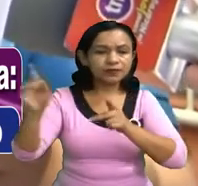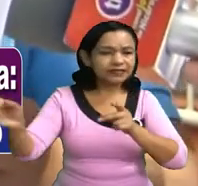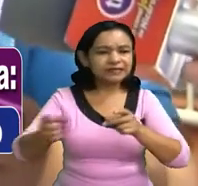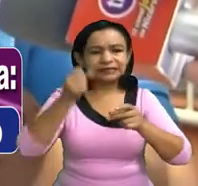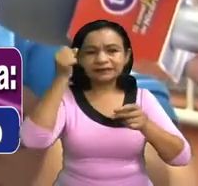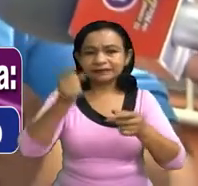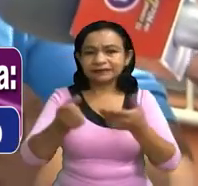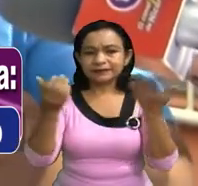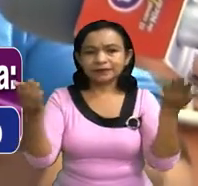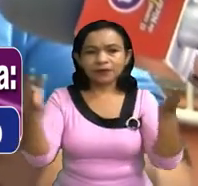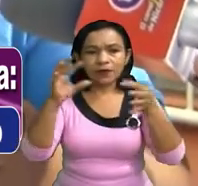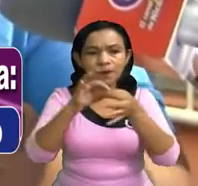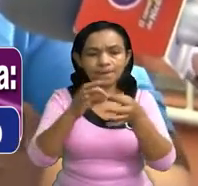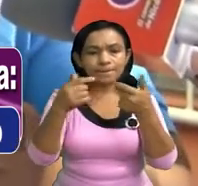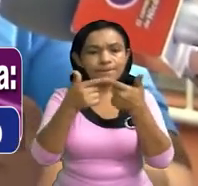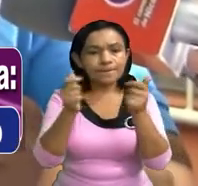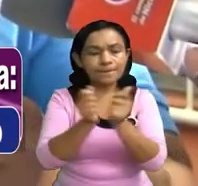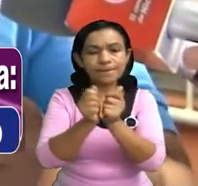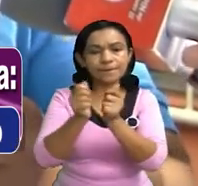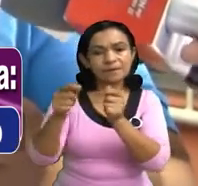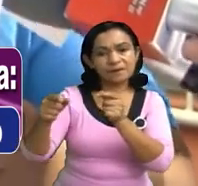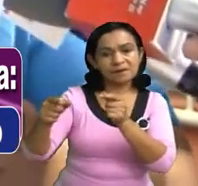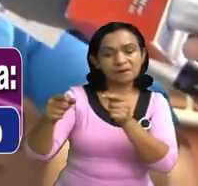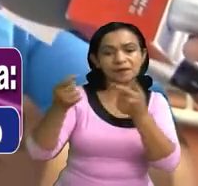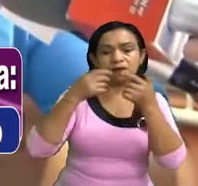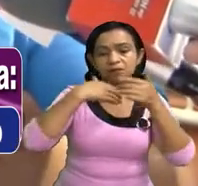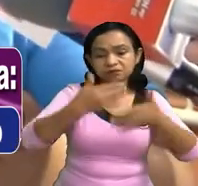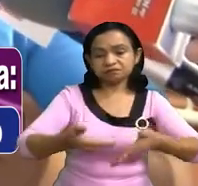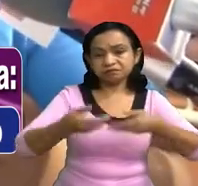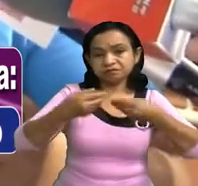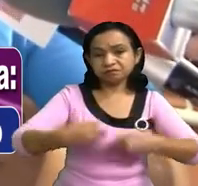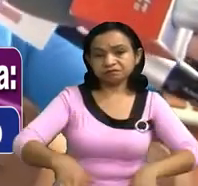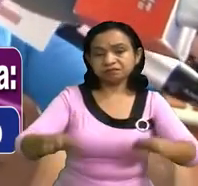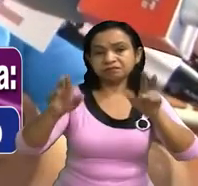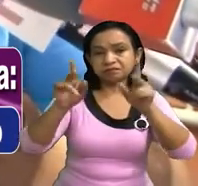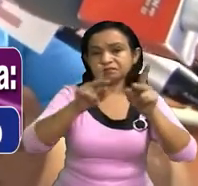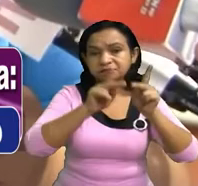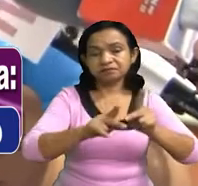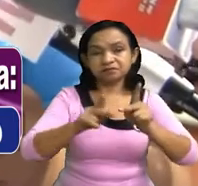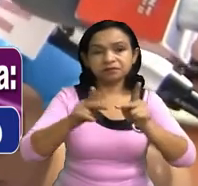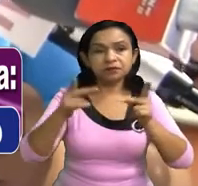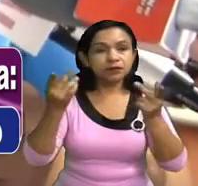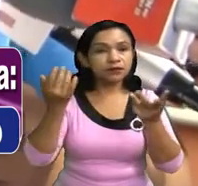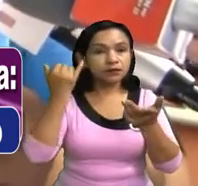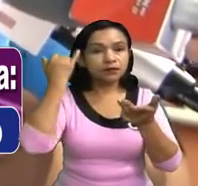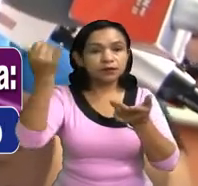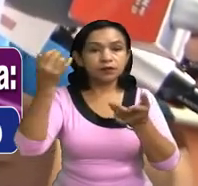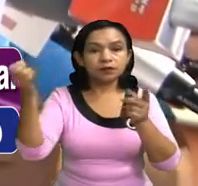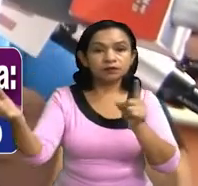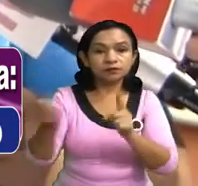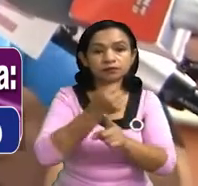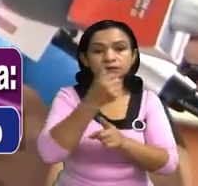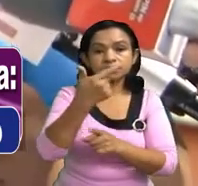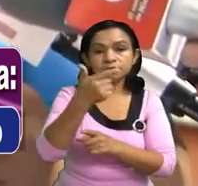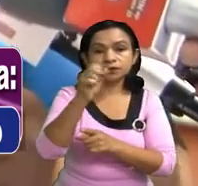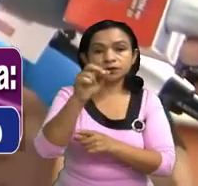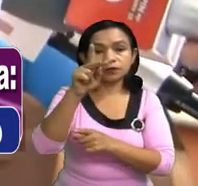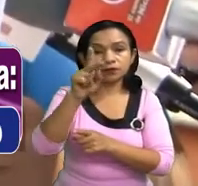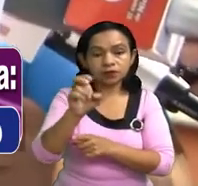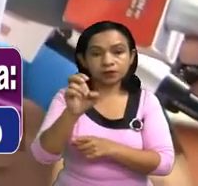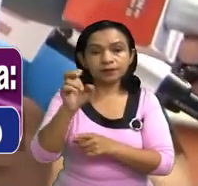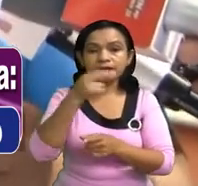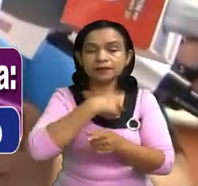salvaje, junto a movimientos ateos, abortistas y desnaturalizados, en un intento de golpe de Estado en el que se